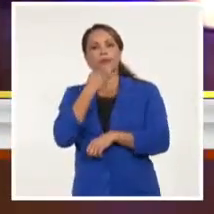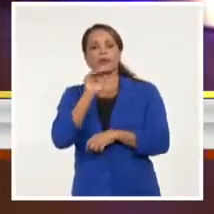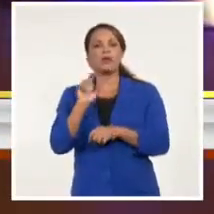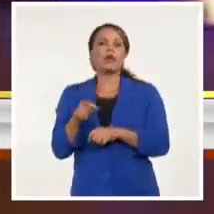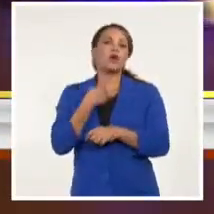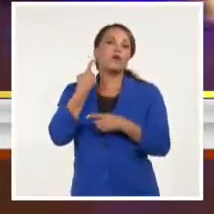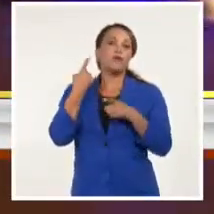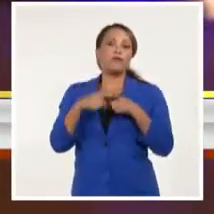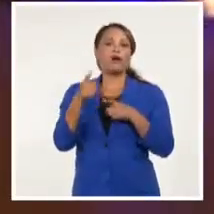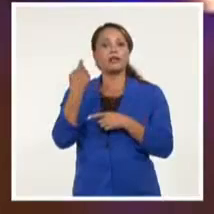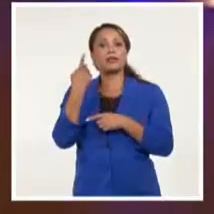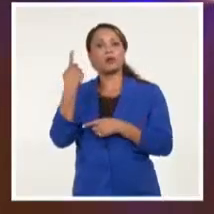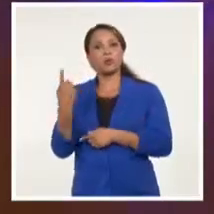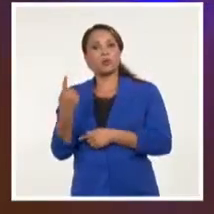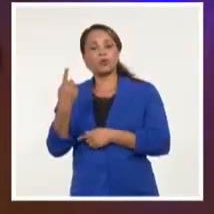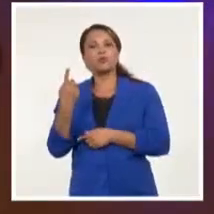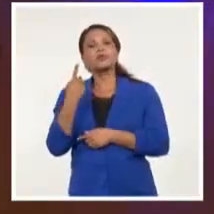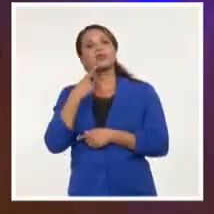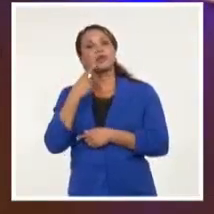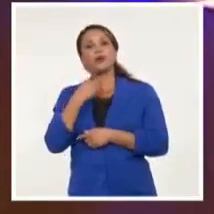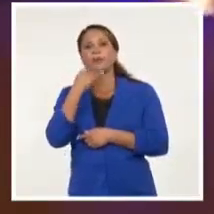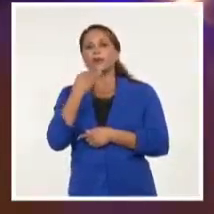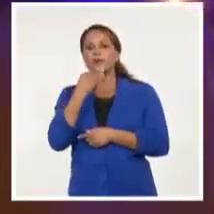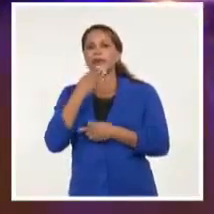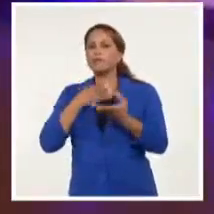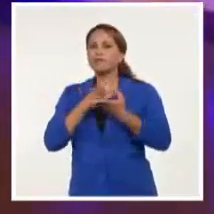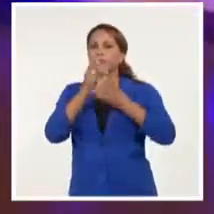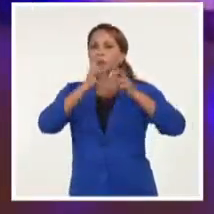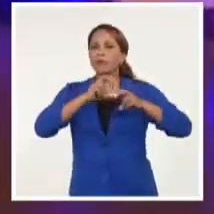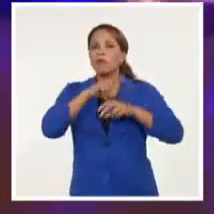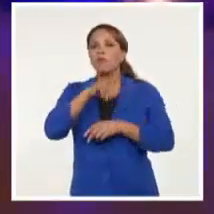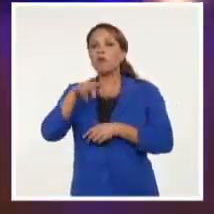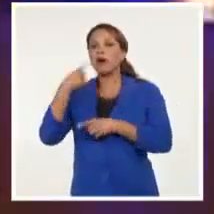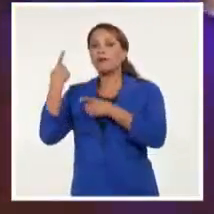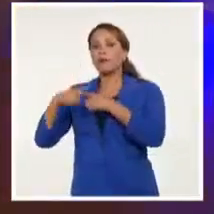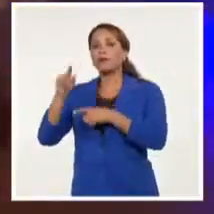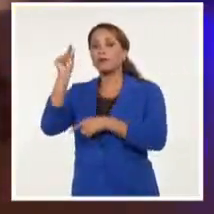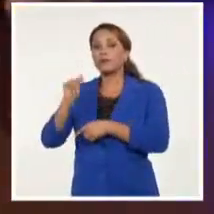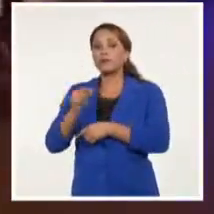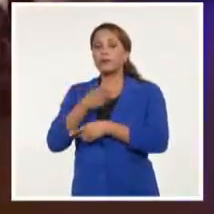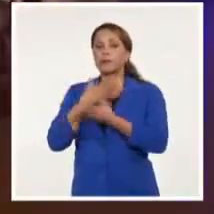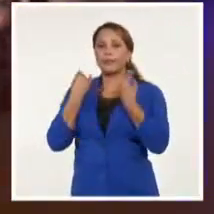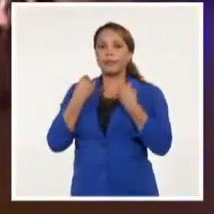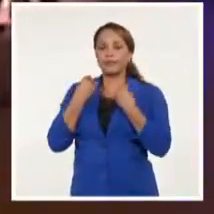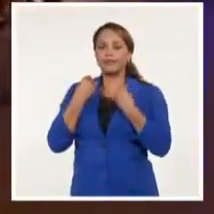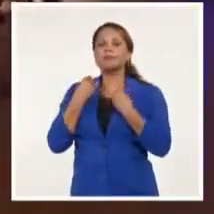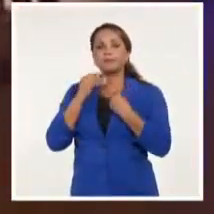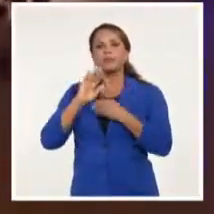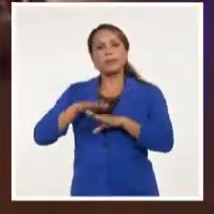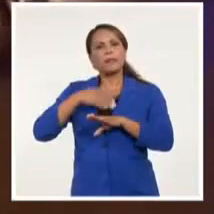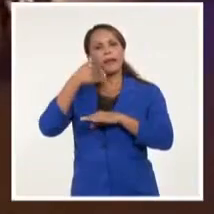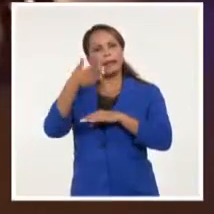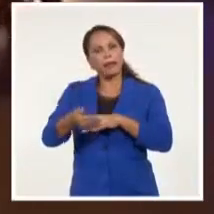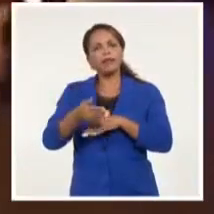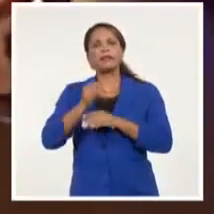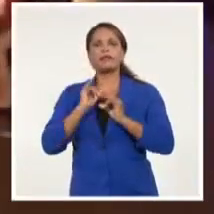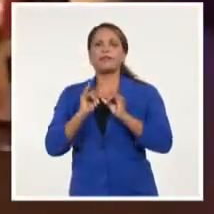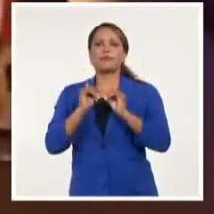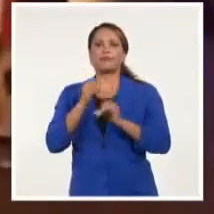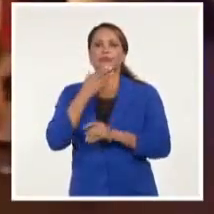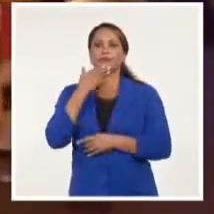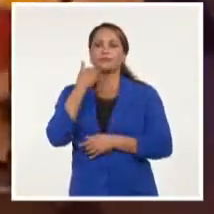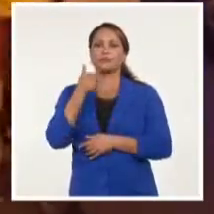las operaciones policiales están en marcha para arrestar al tercero. En las próximas emisiones usted podrá